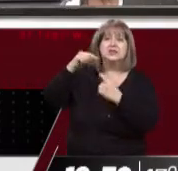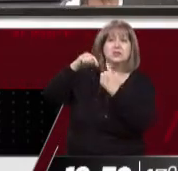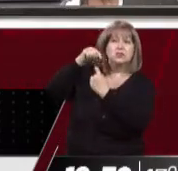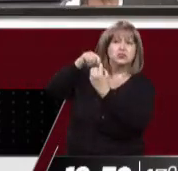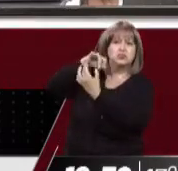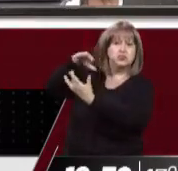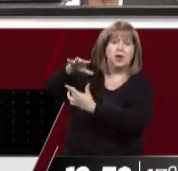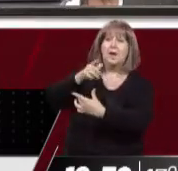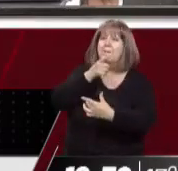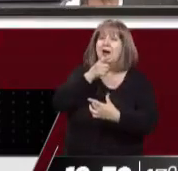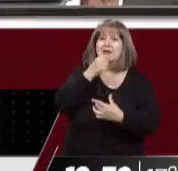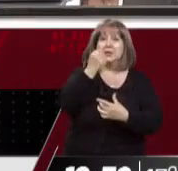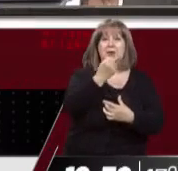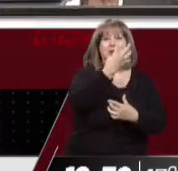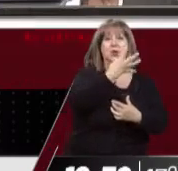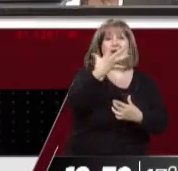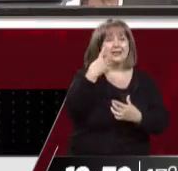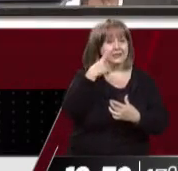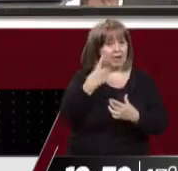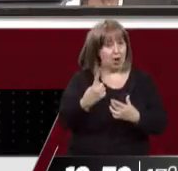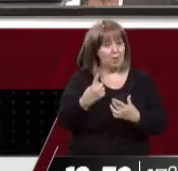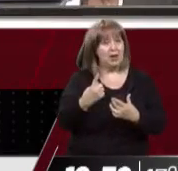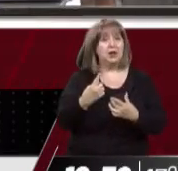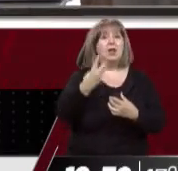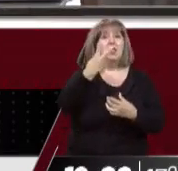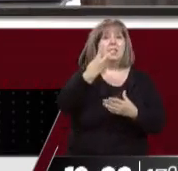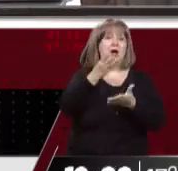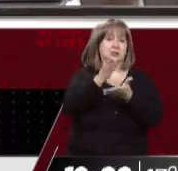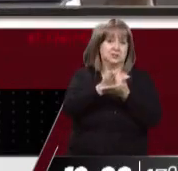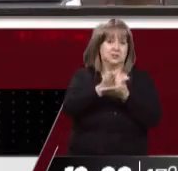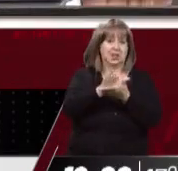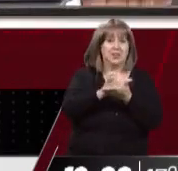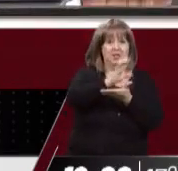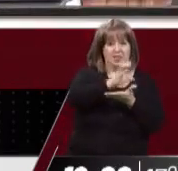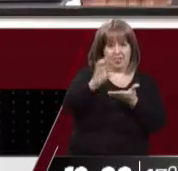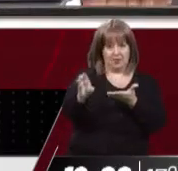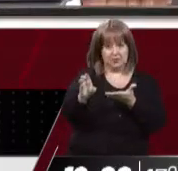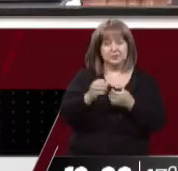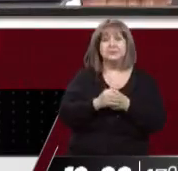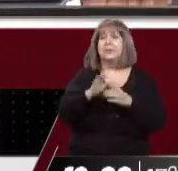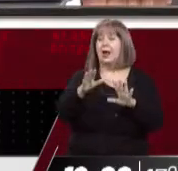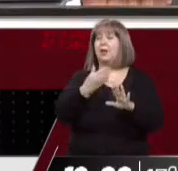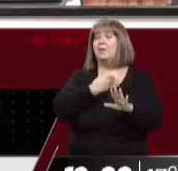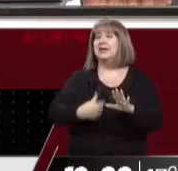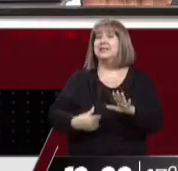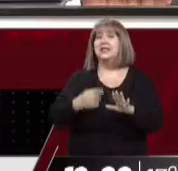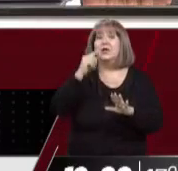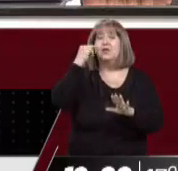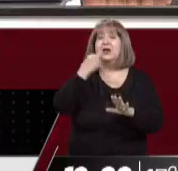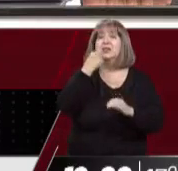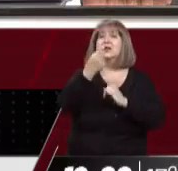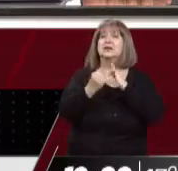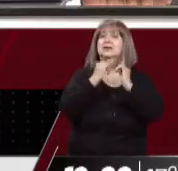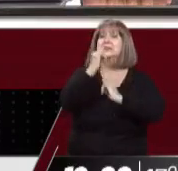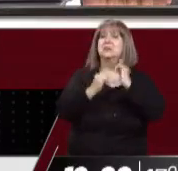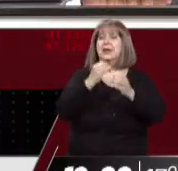oficiales, podría ser de 45 mil pesos, bien, desdoblados en dos cuotas. Bien, ¿les parece que escuchemos al presidente y después vamos y repasamos